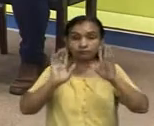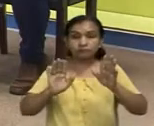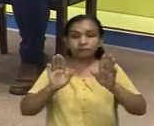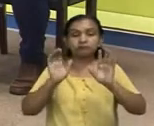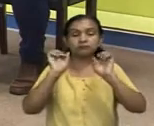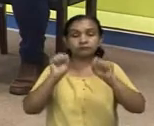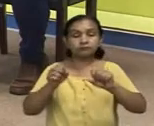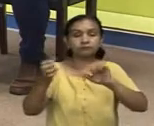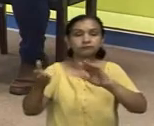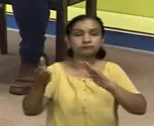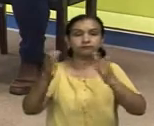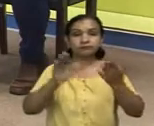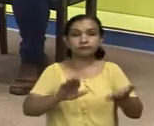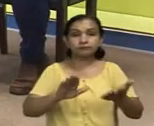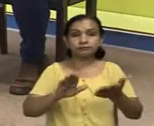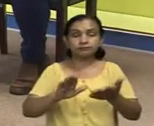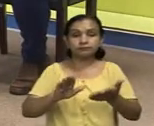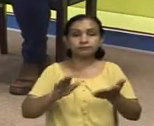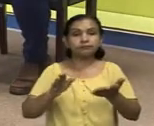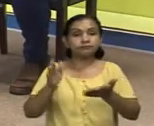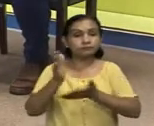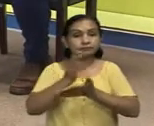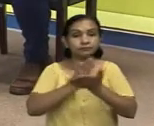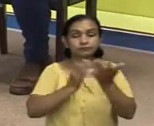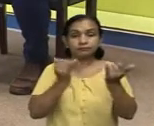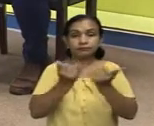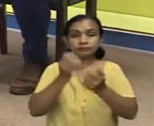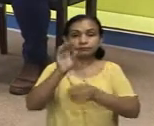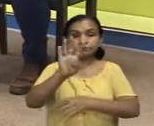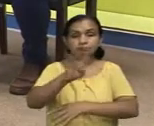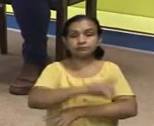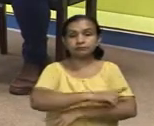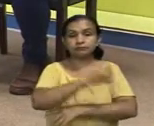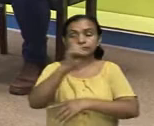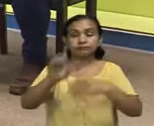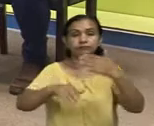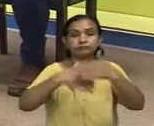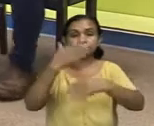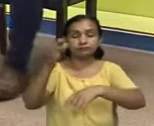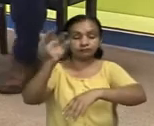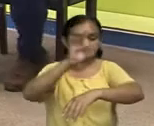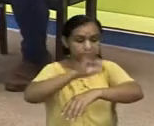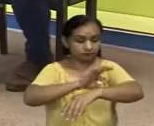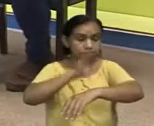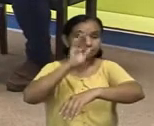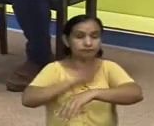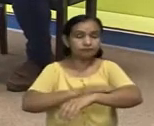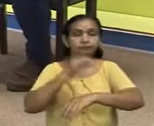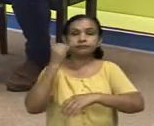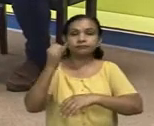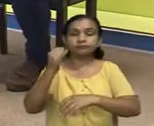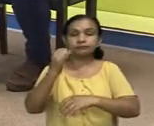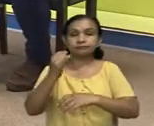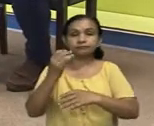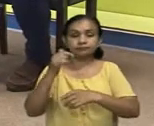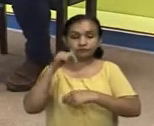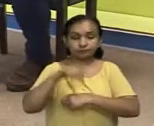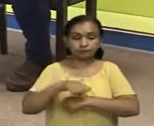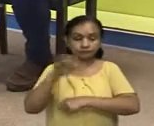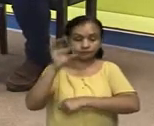hasta la muerte. Pero los signos suelen aparecer 4 días después de que pique el zancudo. A eso me refiero. Ah, no. O sea, por ejemplo,